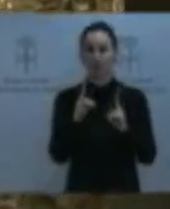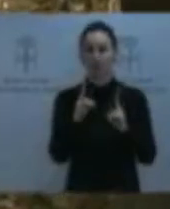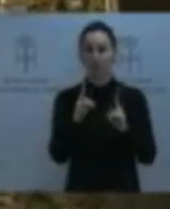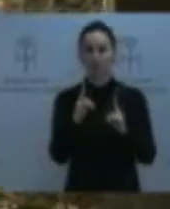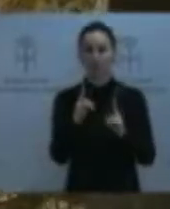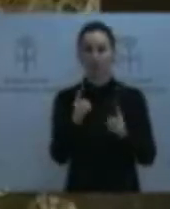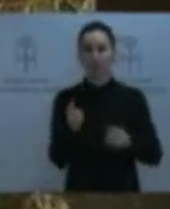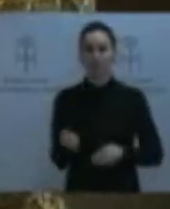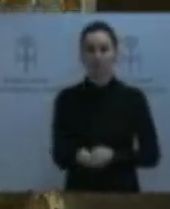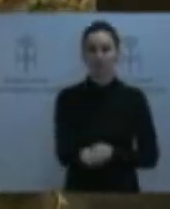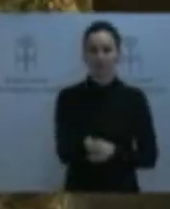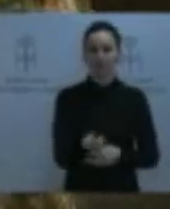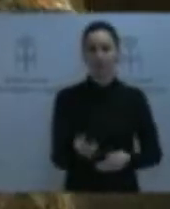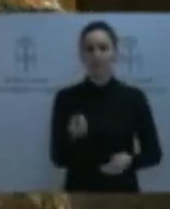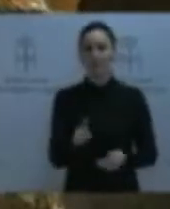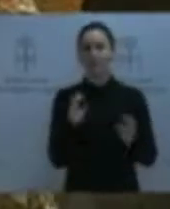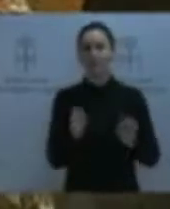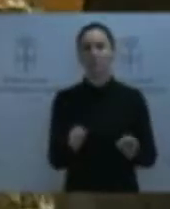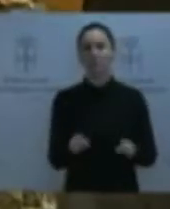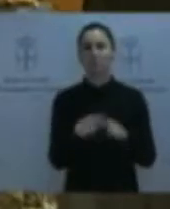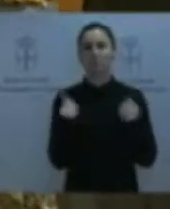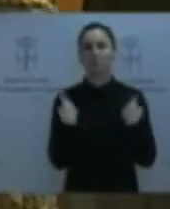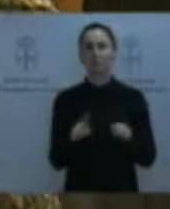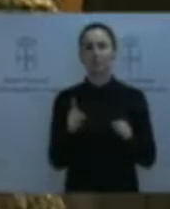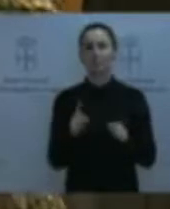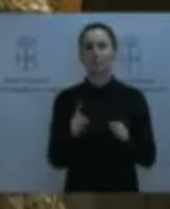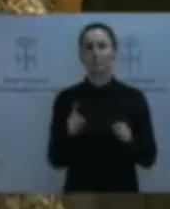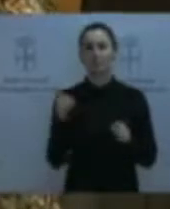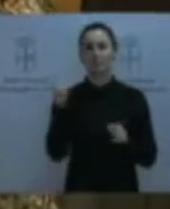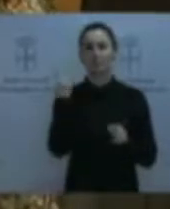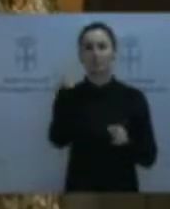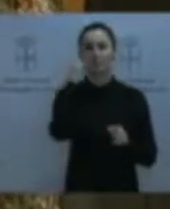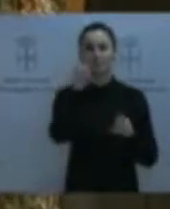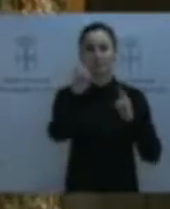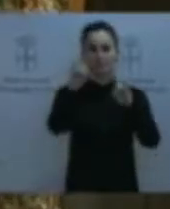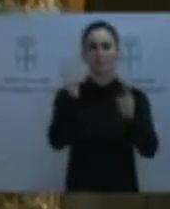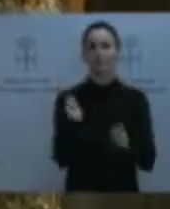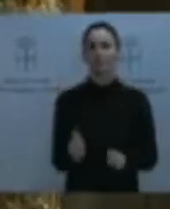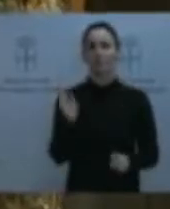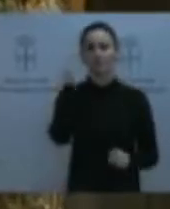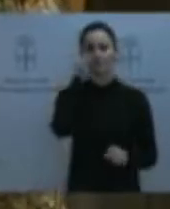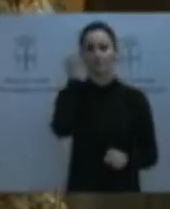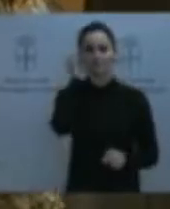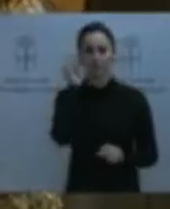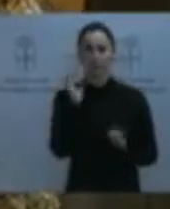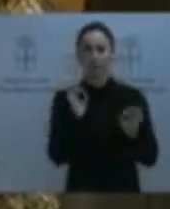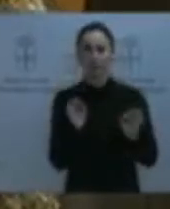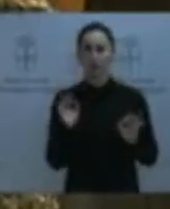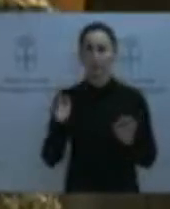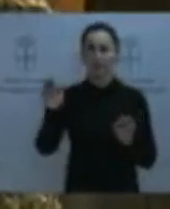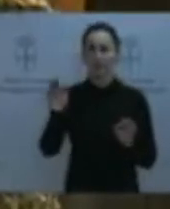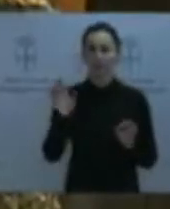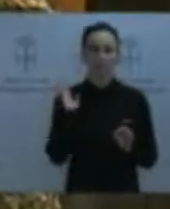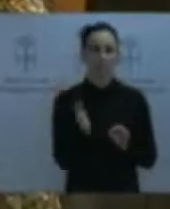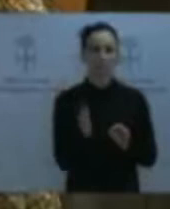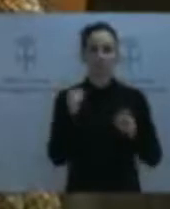las ganaderas y lo de los ganaderos en extensivo en zonas con daños de lobo deberían de sacar lo mejor de nosotras